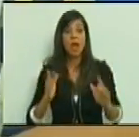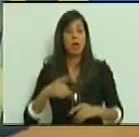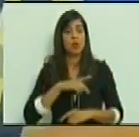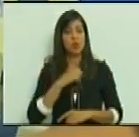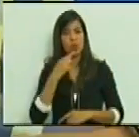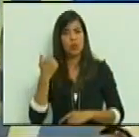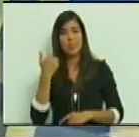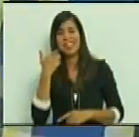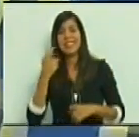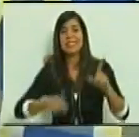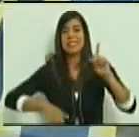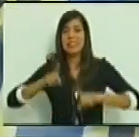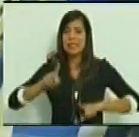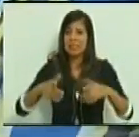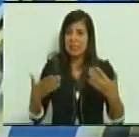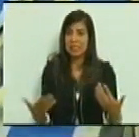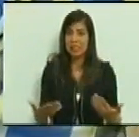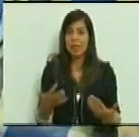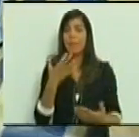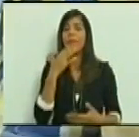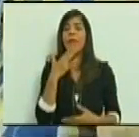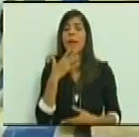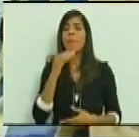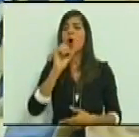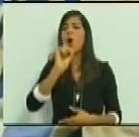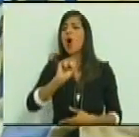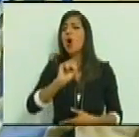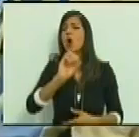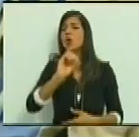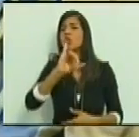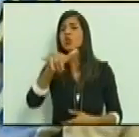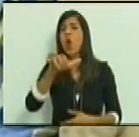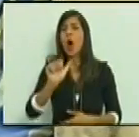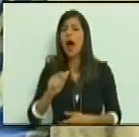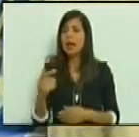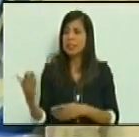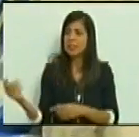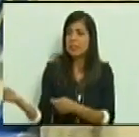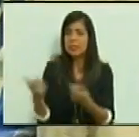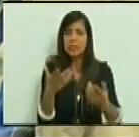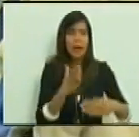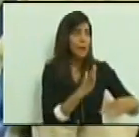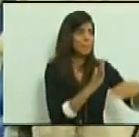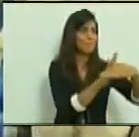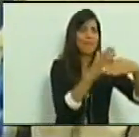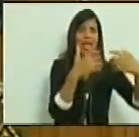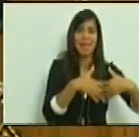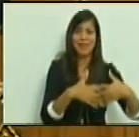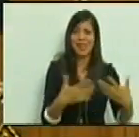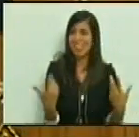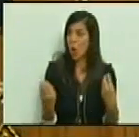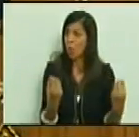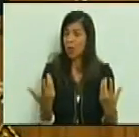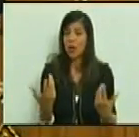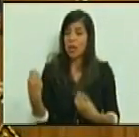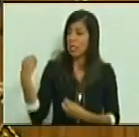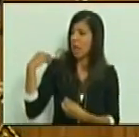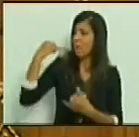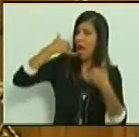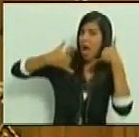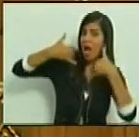Entonces, sin eso no se explica por qué no le llegó la soya a la planta de haba y me llama a mí y me arma un